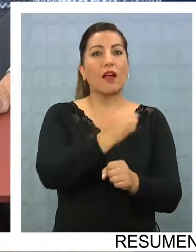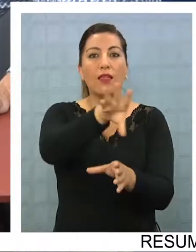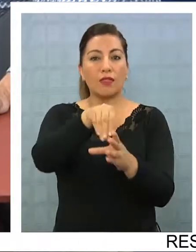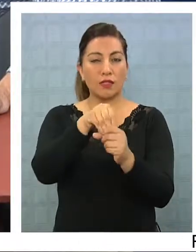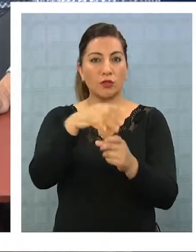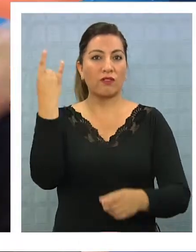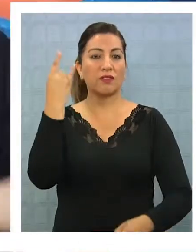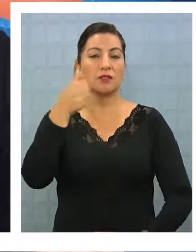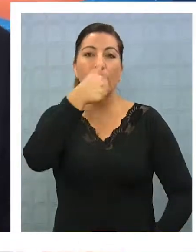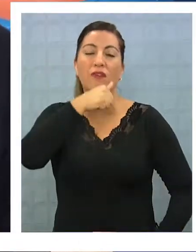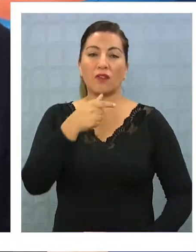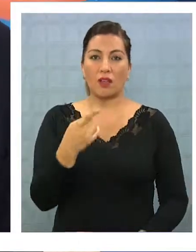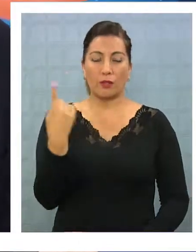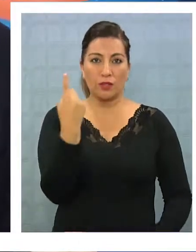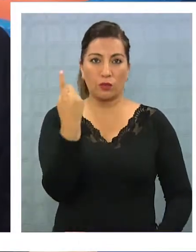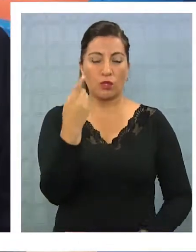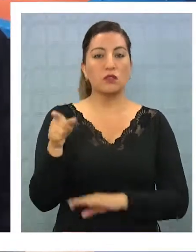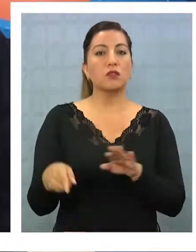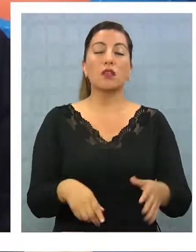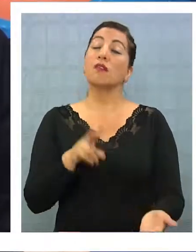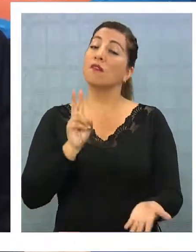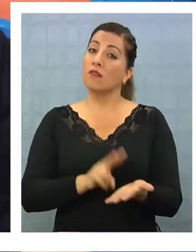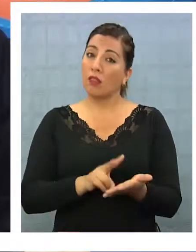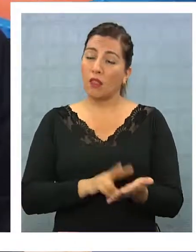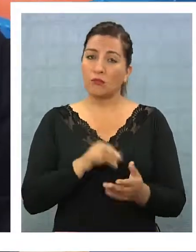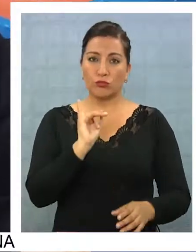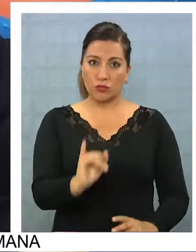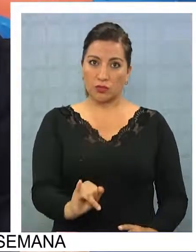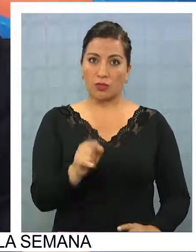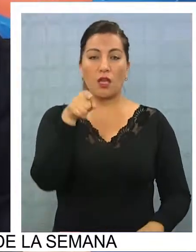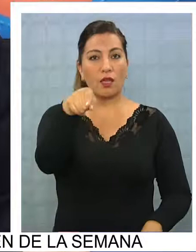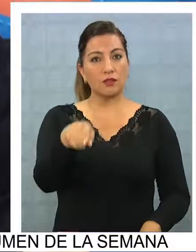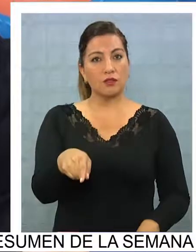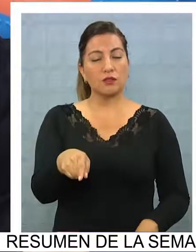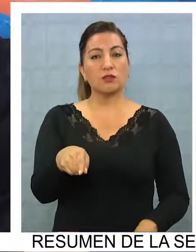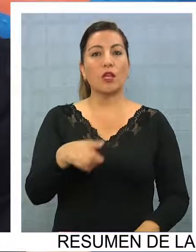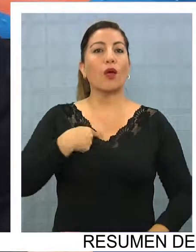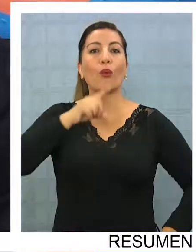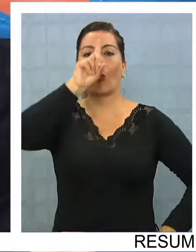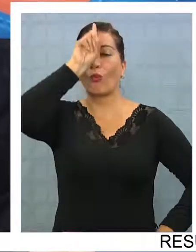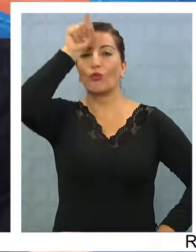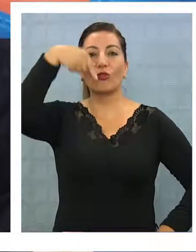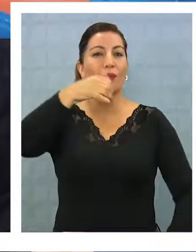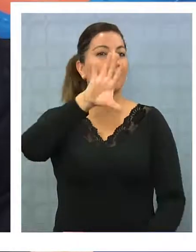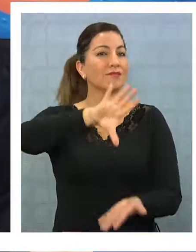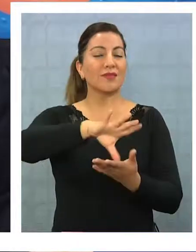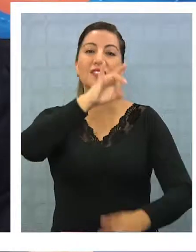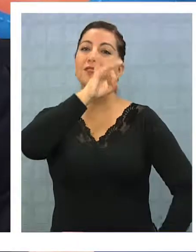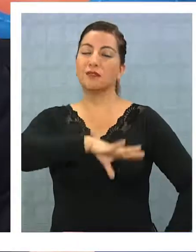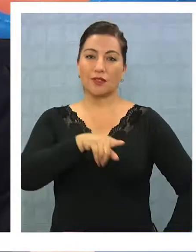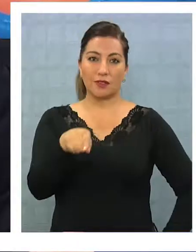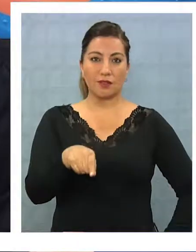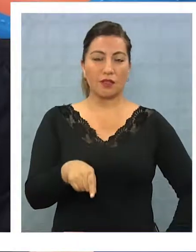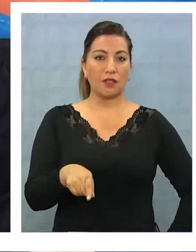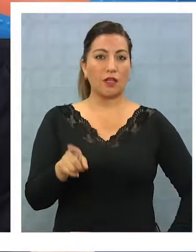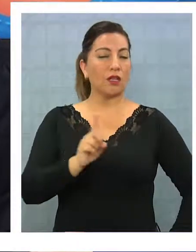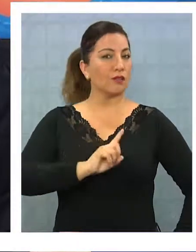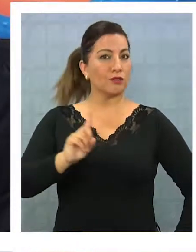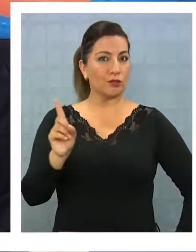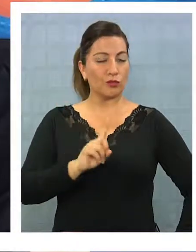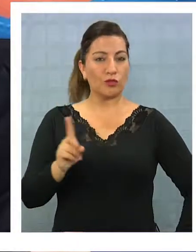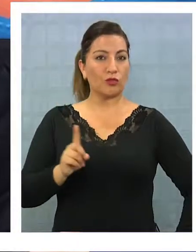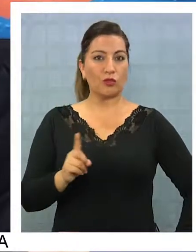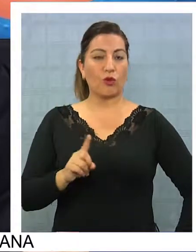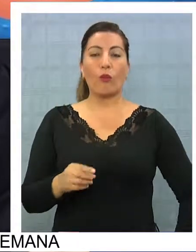digamos? Sí, por cierto, pero en realidad es una tradición de Chile que no